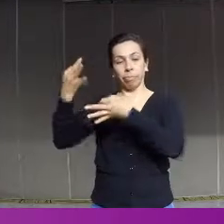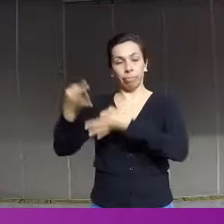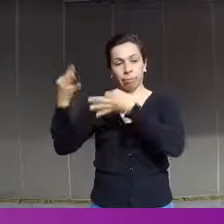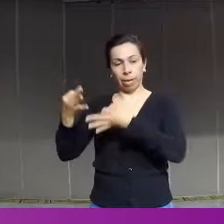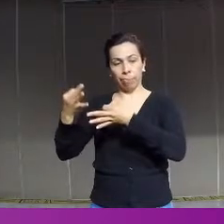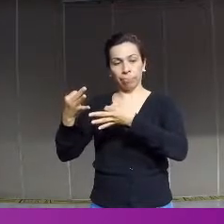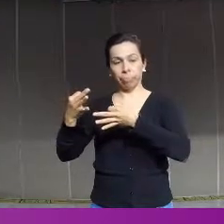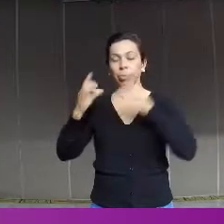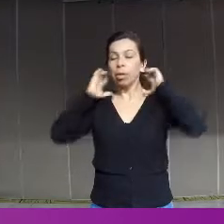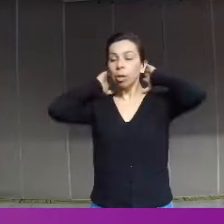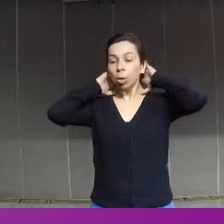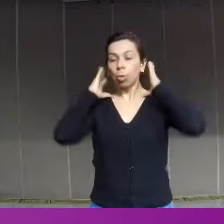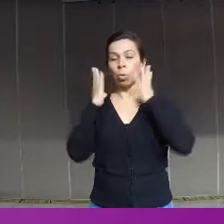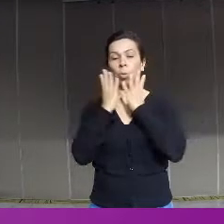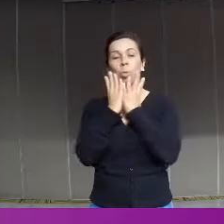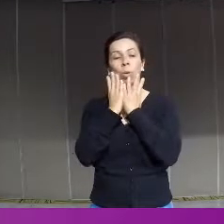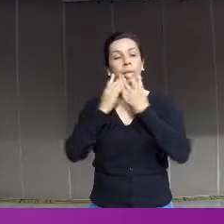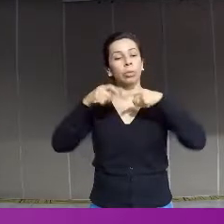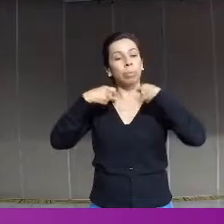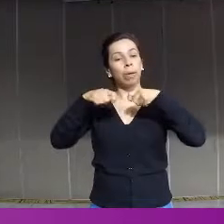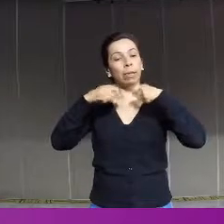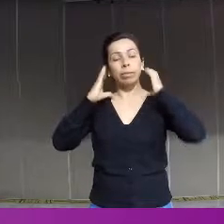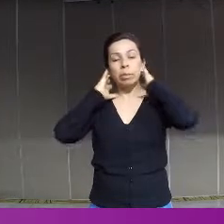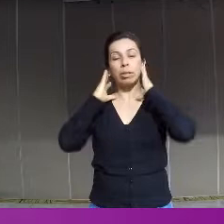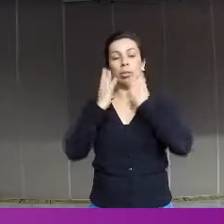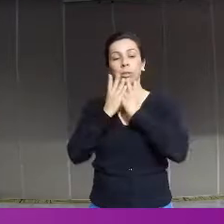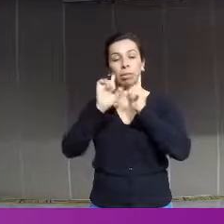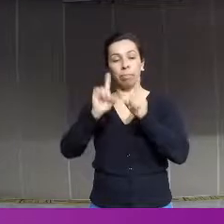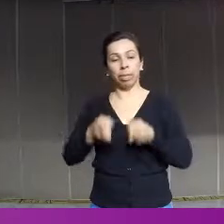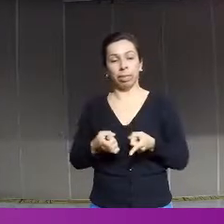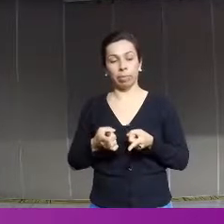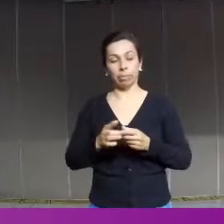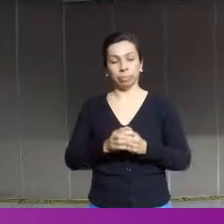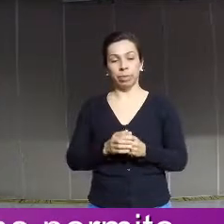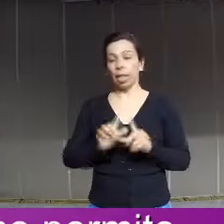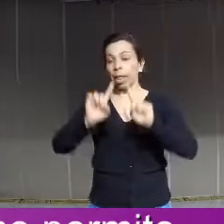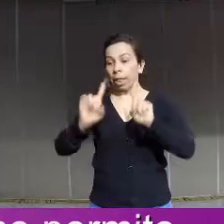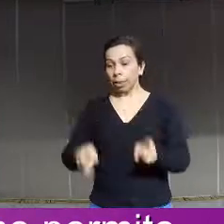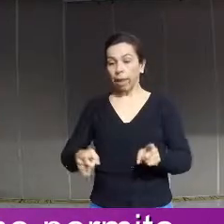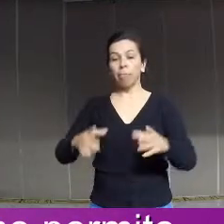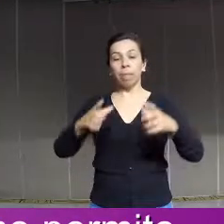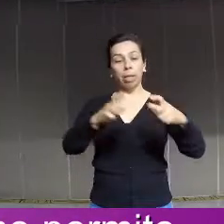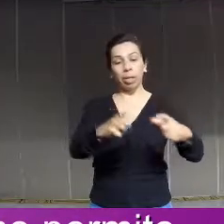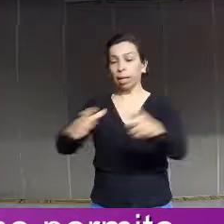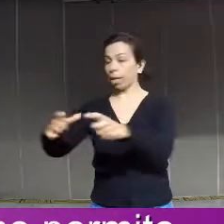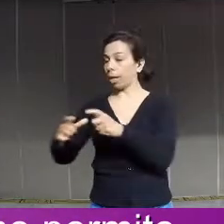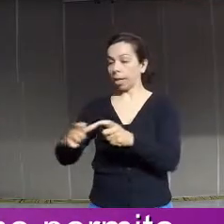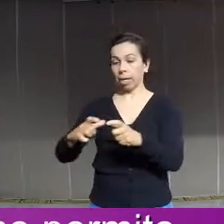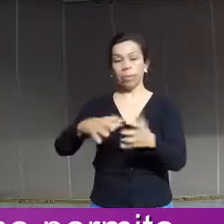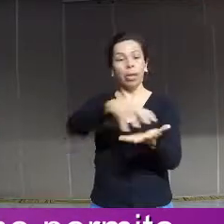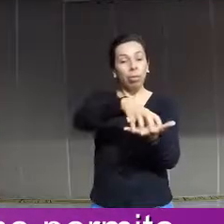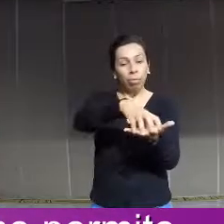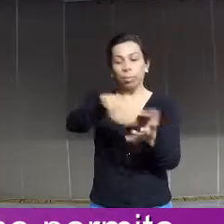los cuellos que se utilizan para la alimentación y la adaptación de las consistencias teniendo en cuenta el grado de la